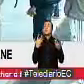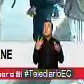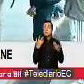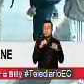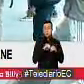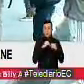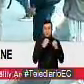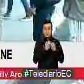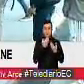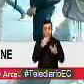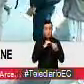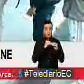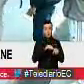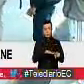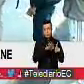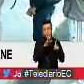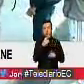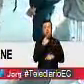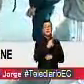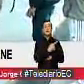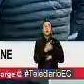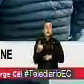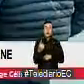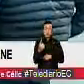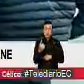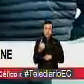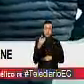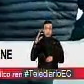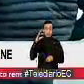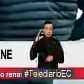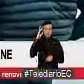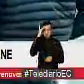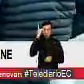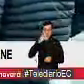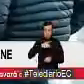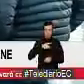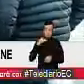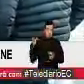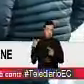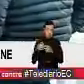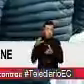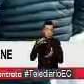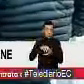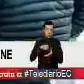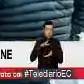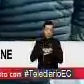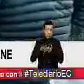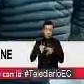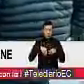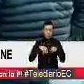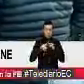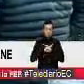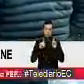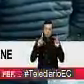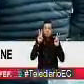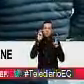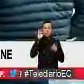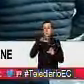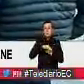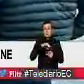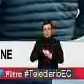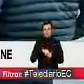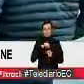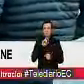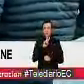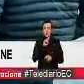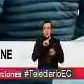Partido Social Cristiano y resolvieron invalidar lo resuelto por la Delegación Provincial de Los Ríos acerca del escrutinio entre